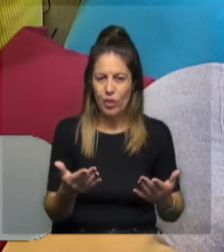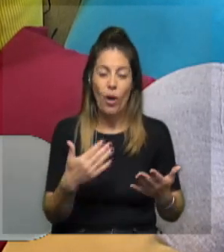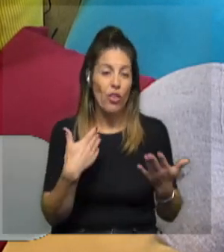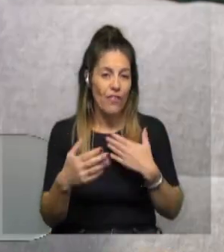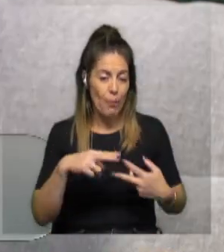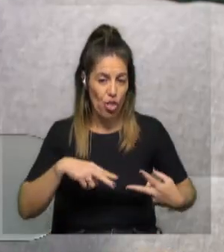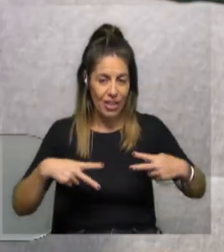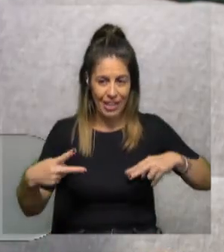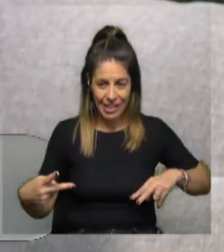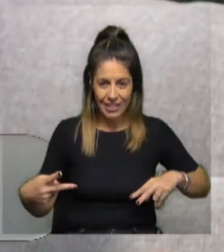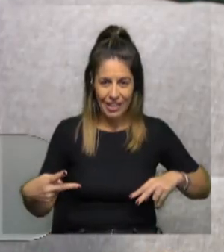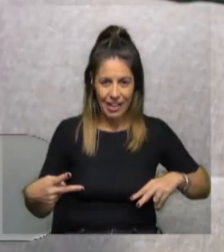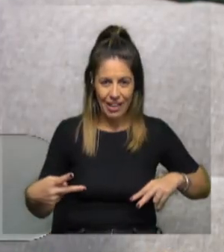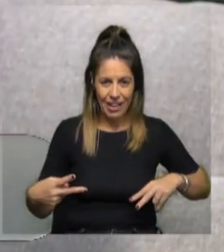genética,